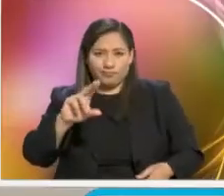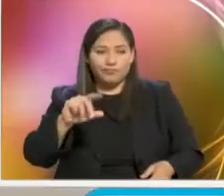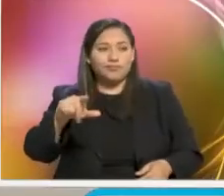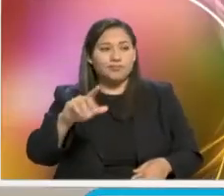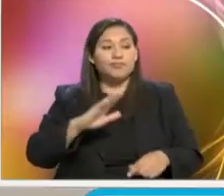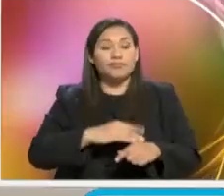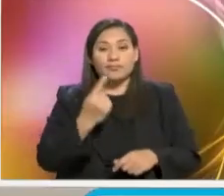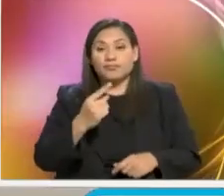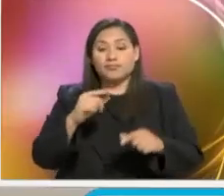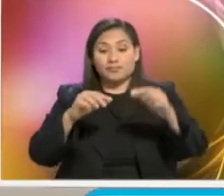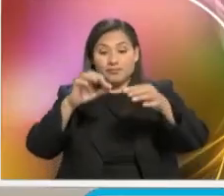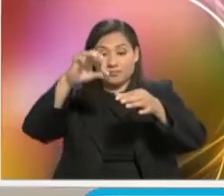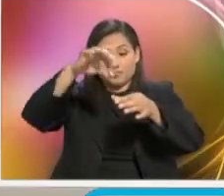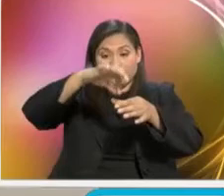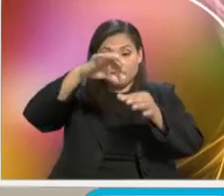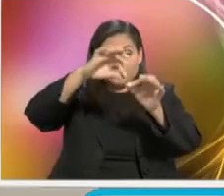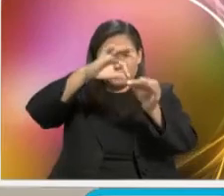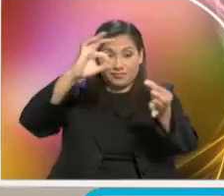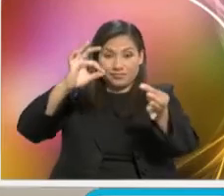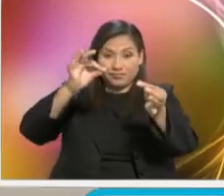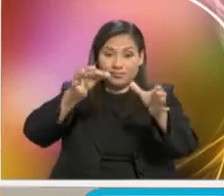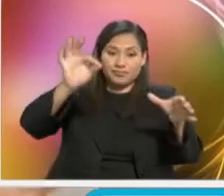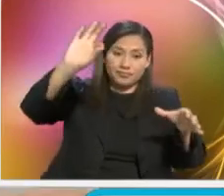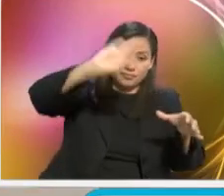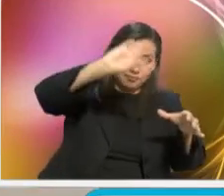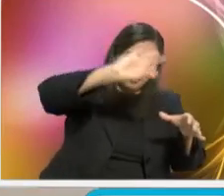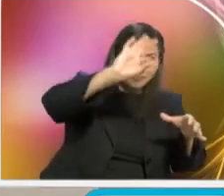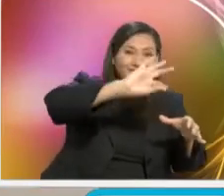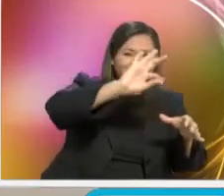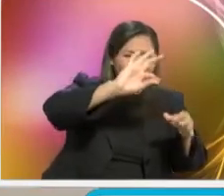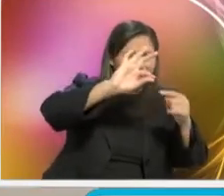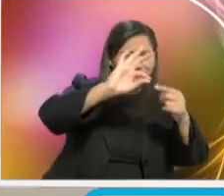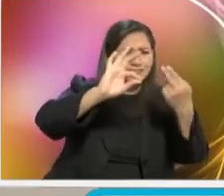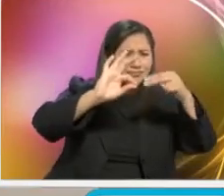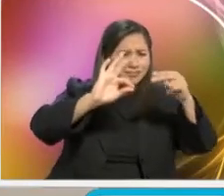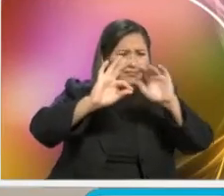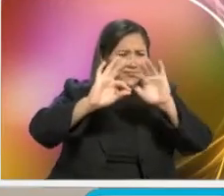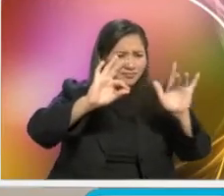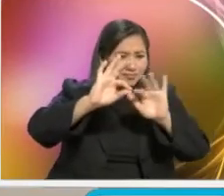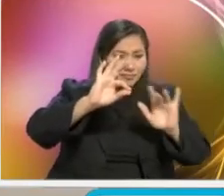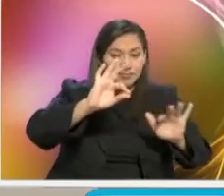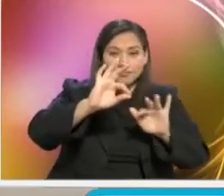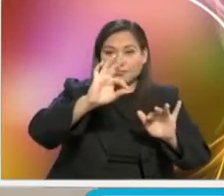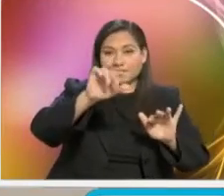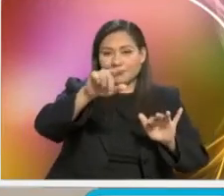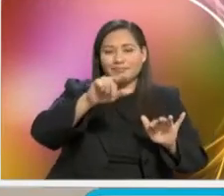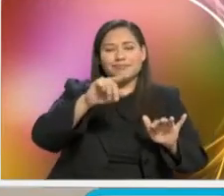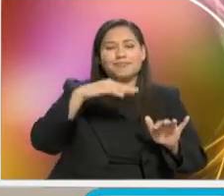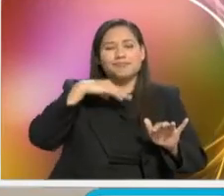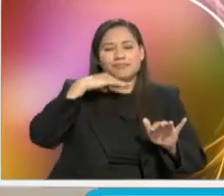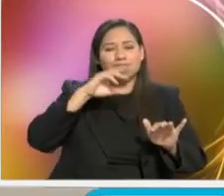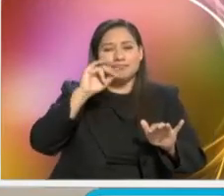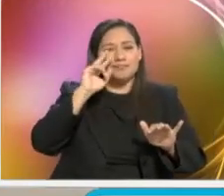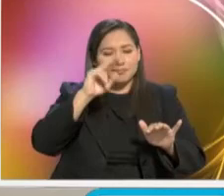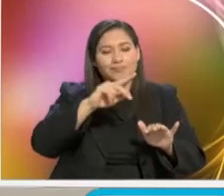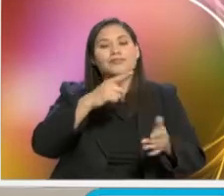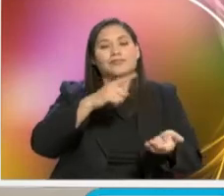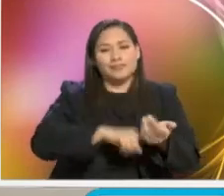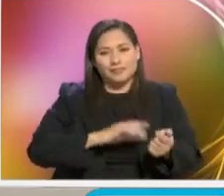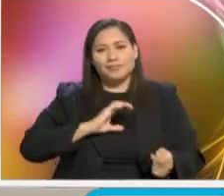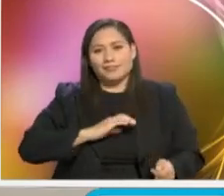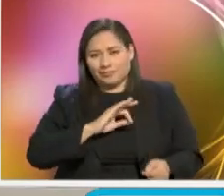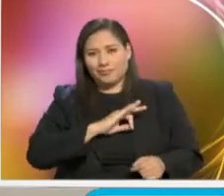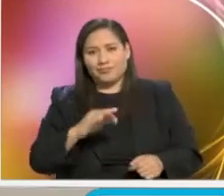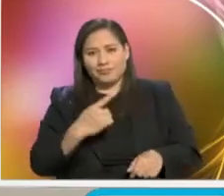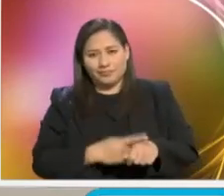veces, el sobre trae un vehículo que son estos nombres exóticos que no te has dado cuenta y puede ser contraproducente y